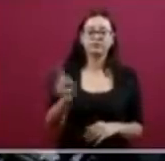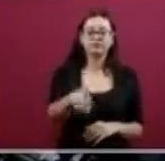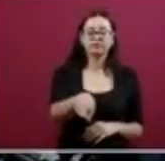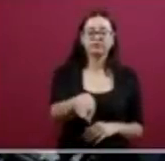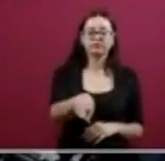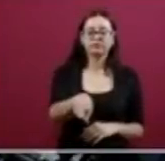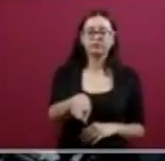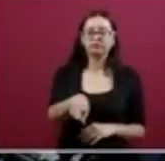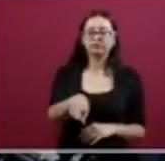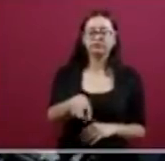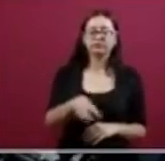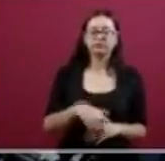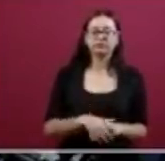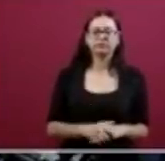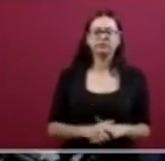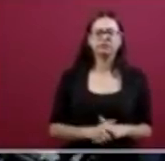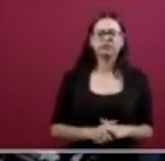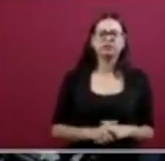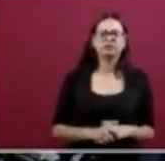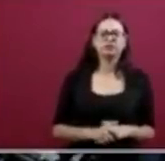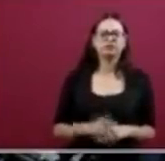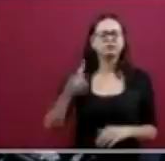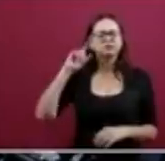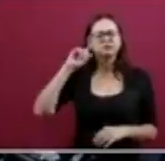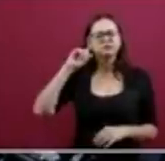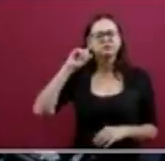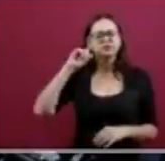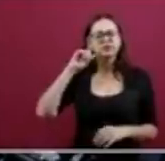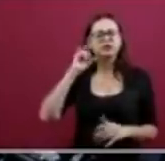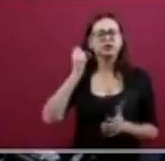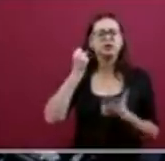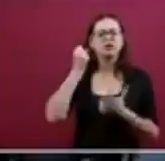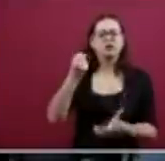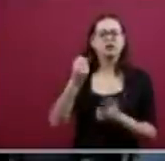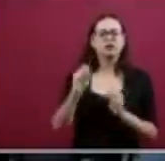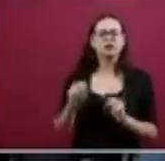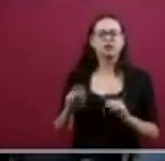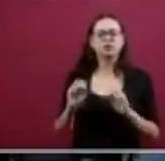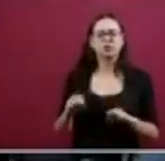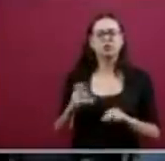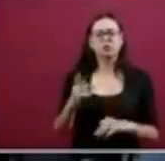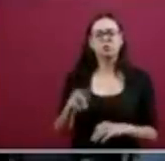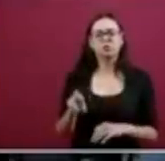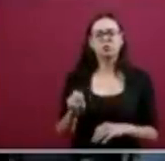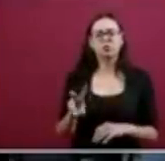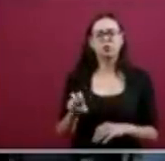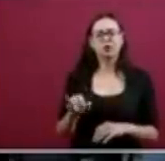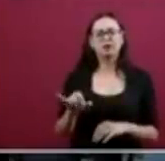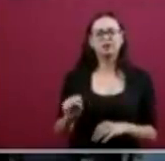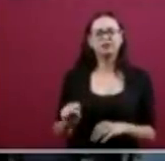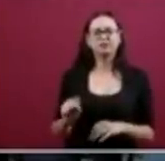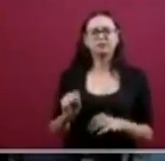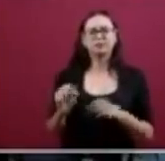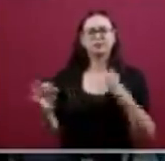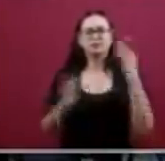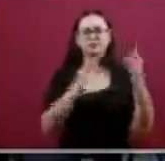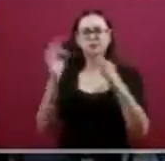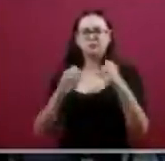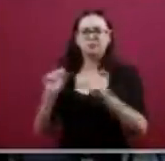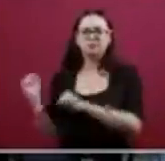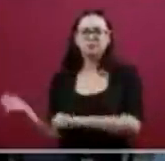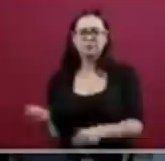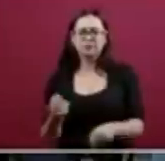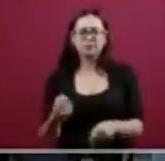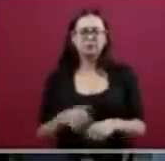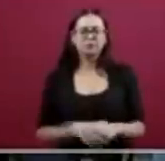¿Para la oficina ProBeis? ¿El presupuesto para la oficina ProBeis de promoción de béisbol? Ah,